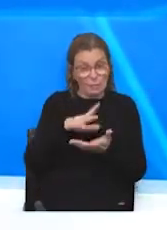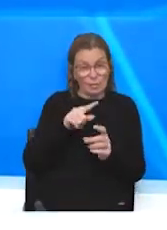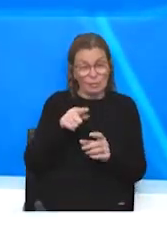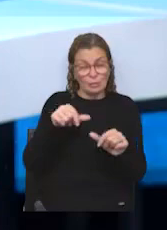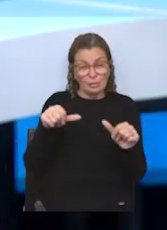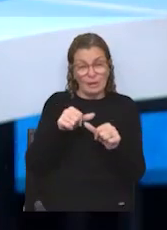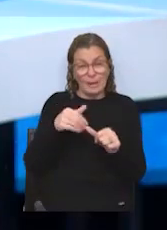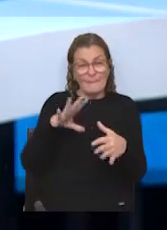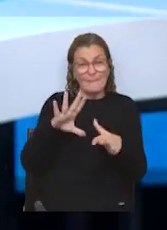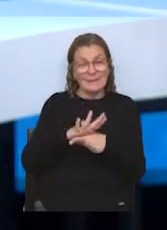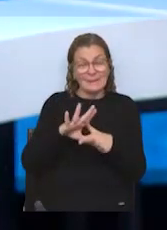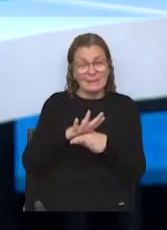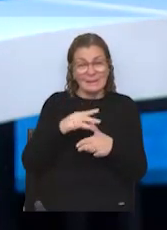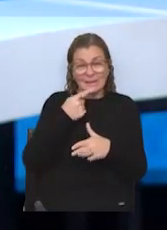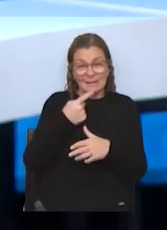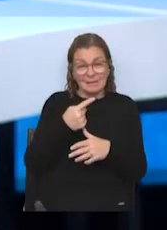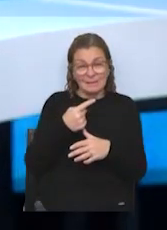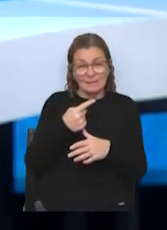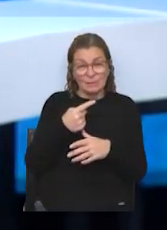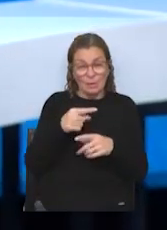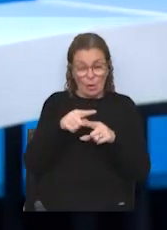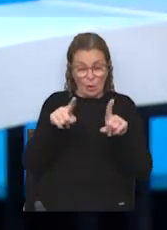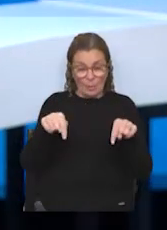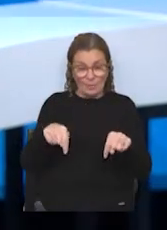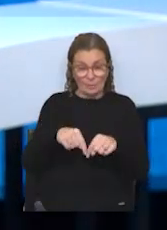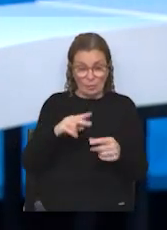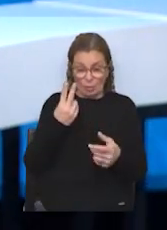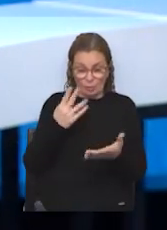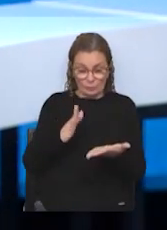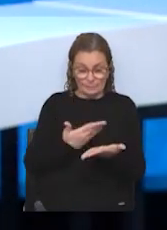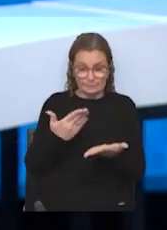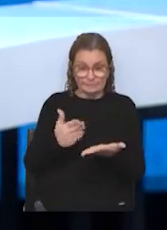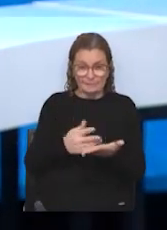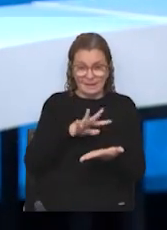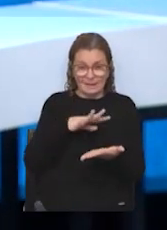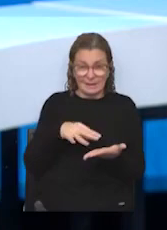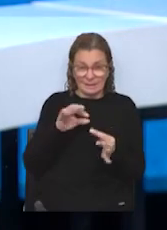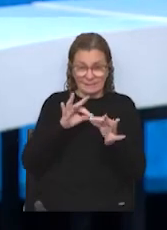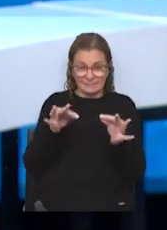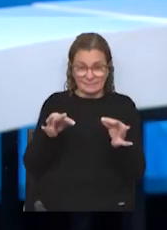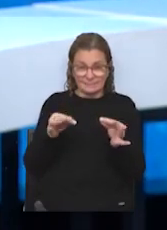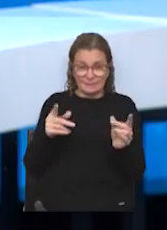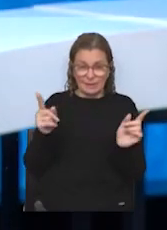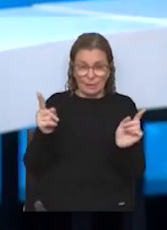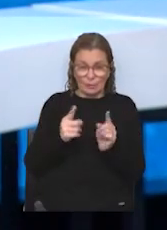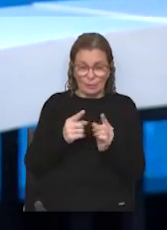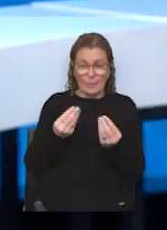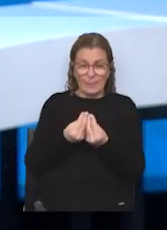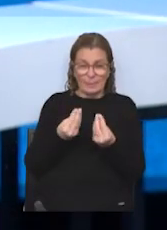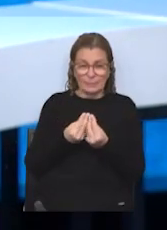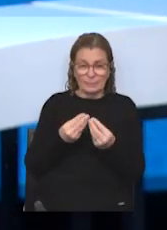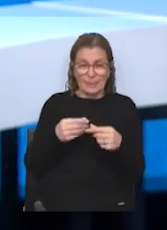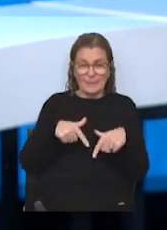el mes acaba de sacar un comunicado de dos páginas voy a leer simplemente un párrafo que resume bastante lo que el